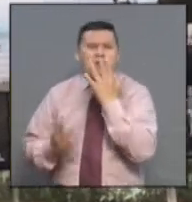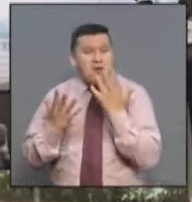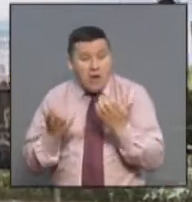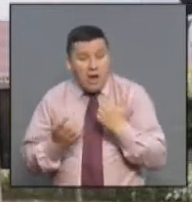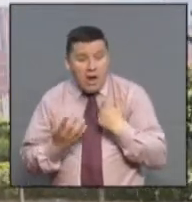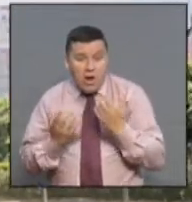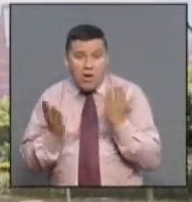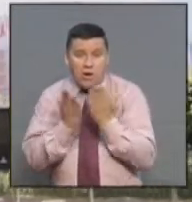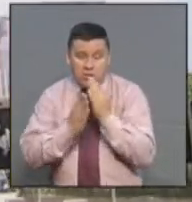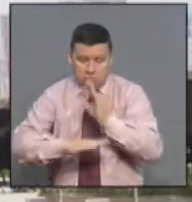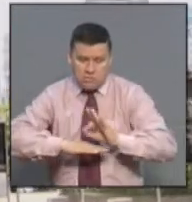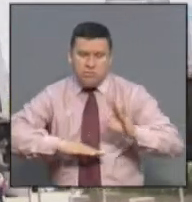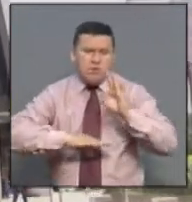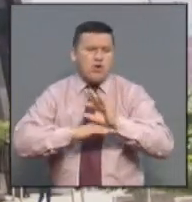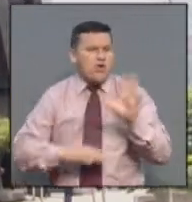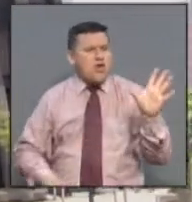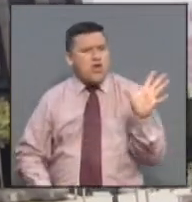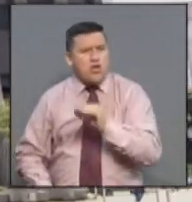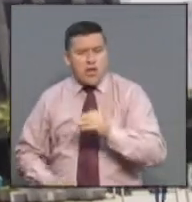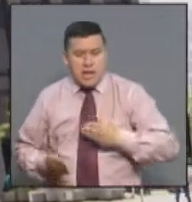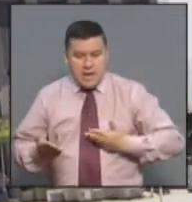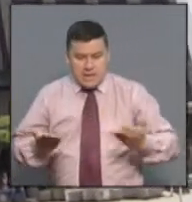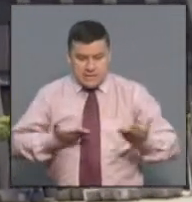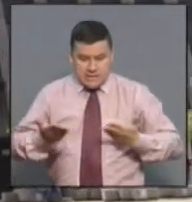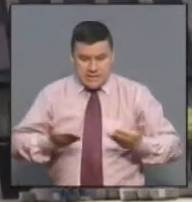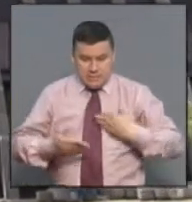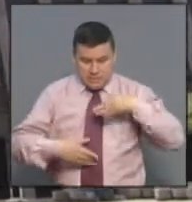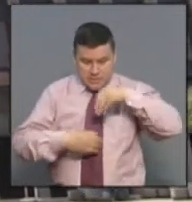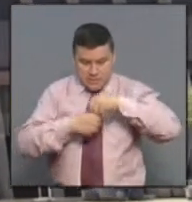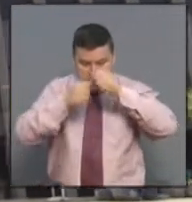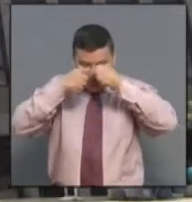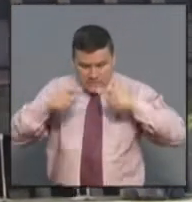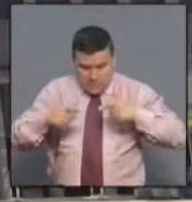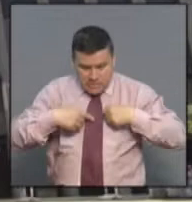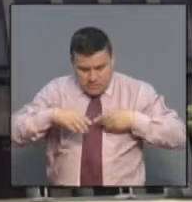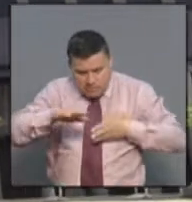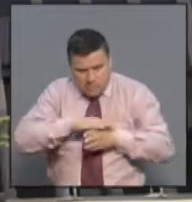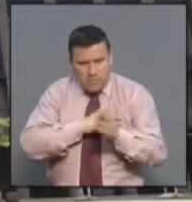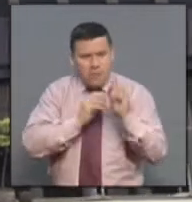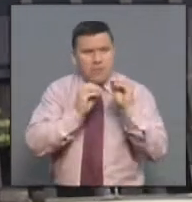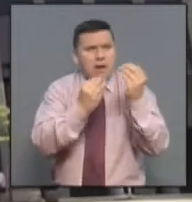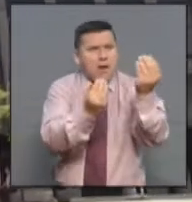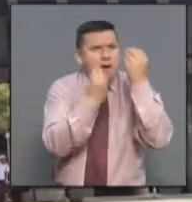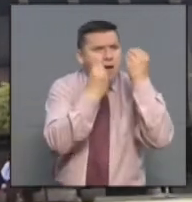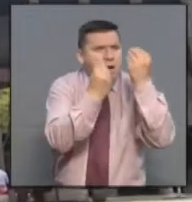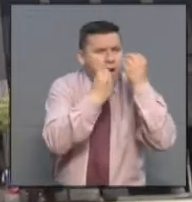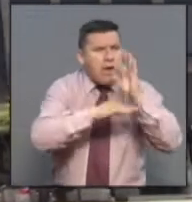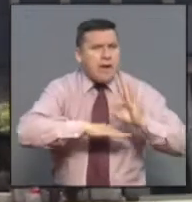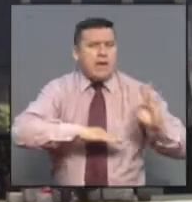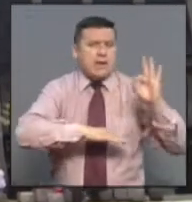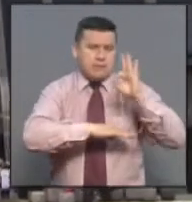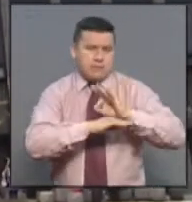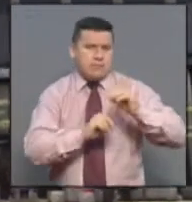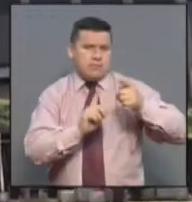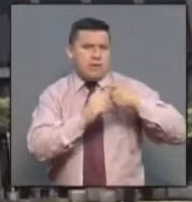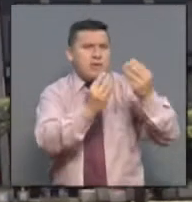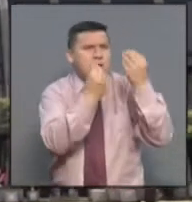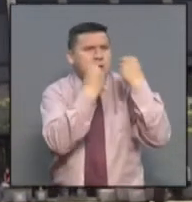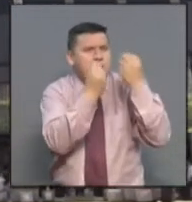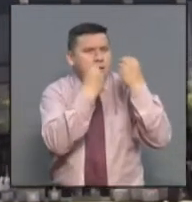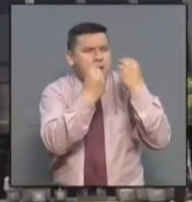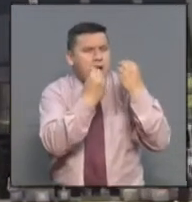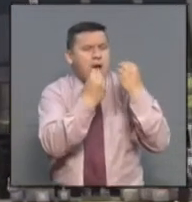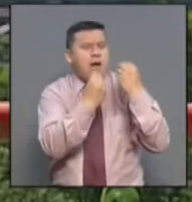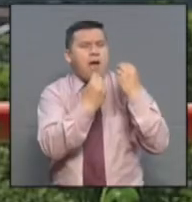la escuela? Queremos que todos los servidores públicos de estos dos departamentos tengan como primera opción primero capacitarse en la